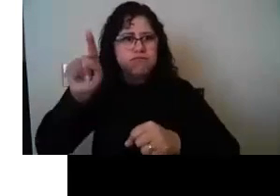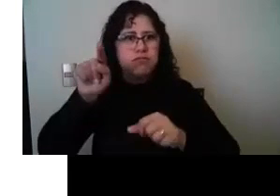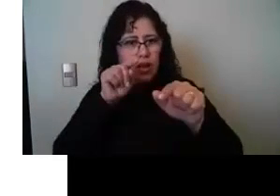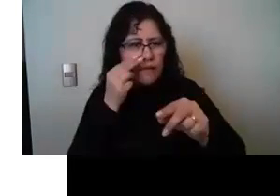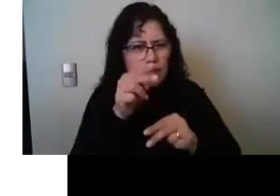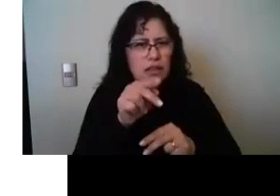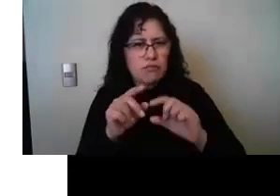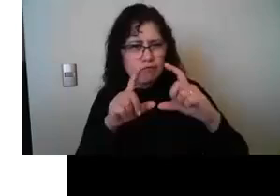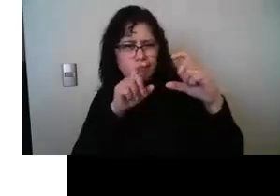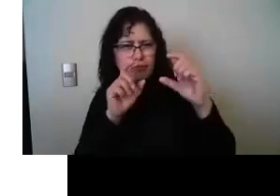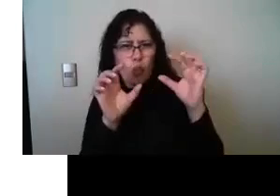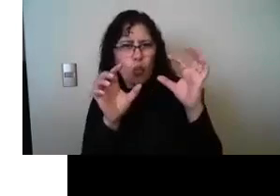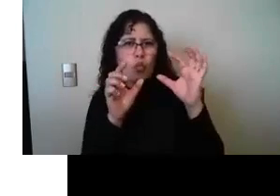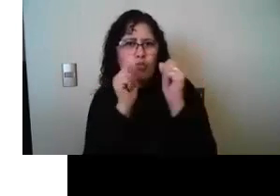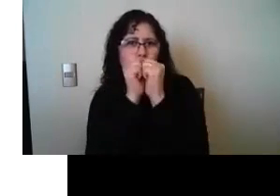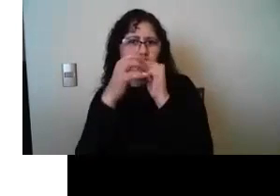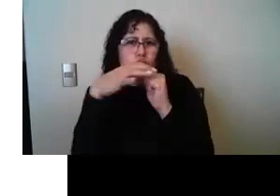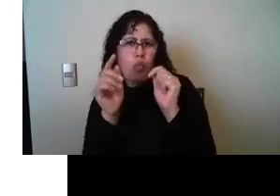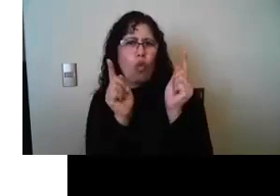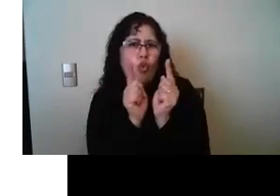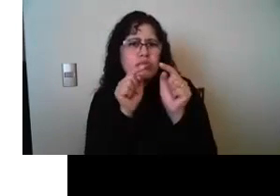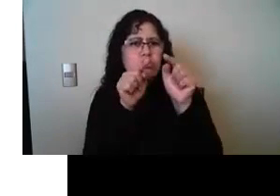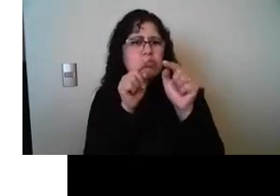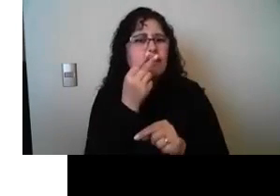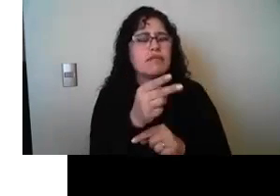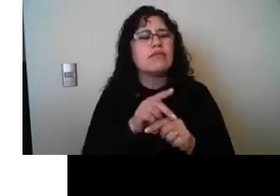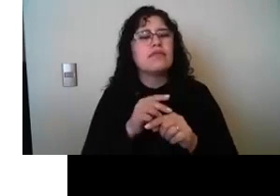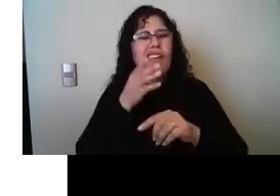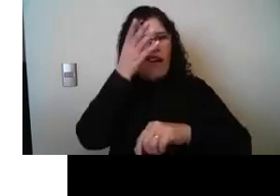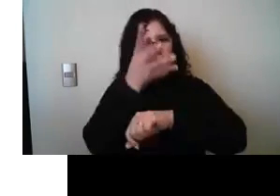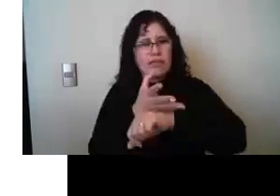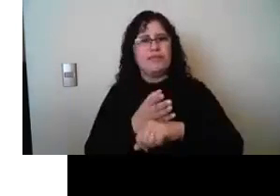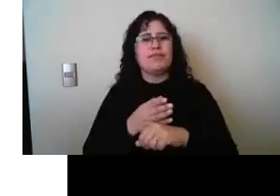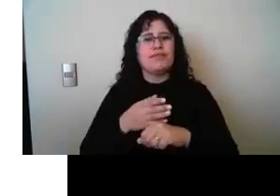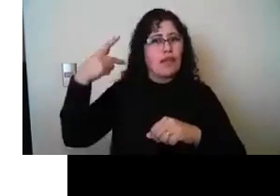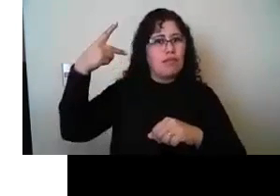esta línea representa el corte, es el corte coronal,